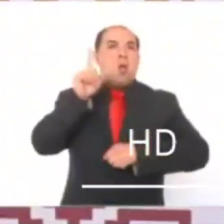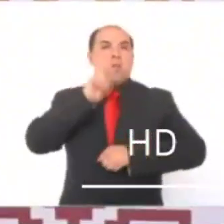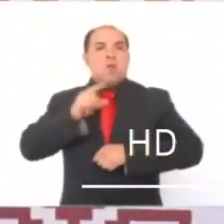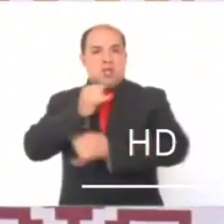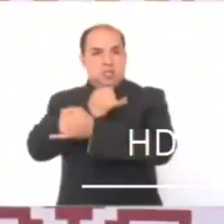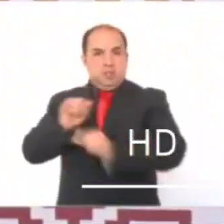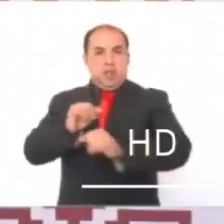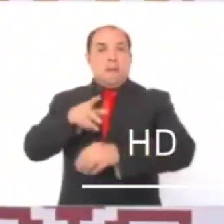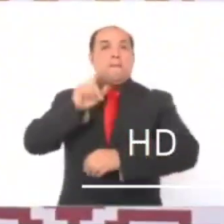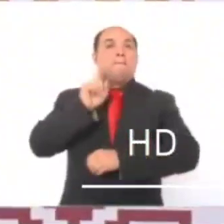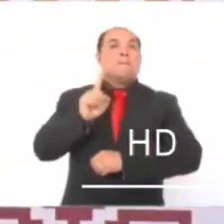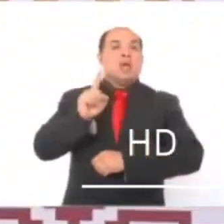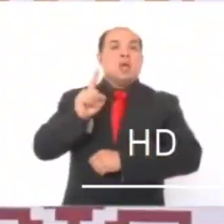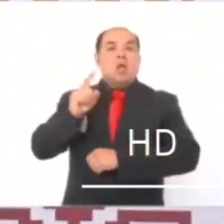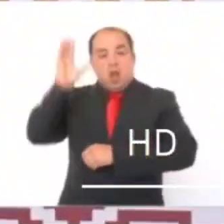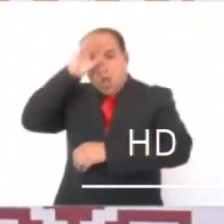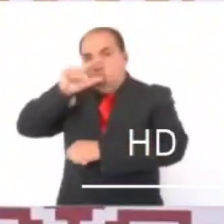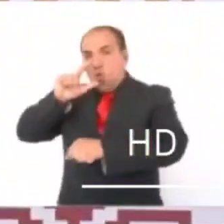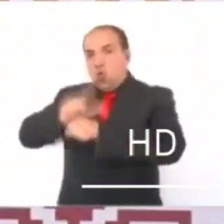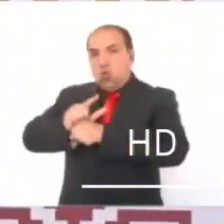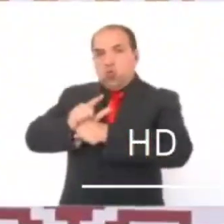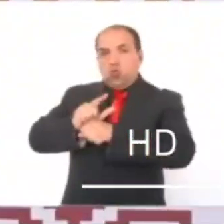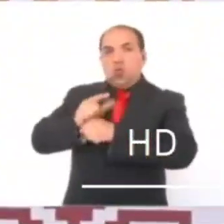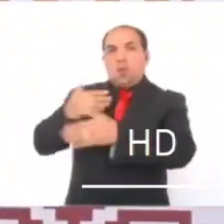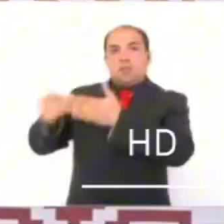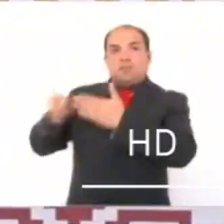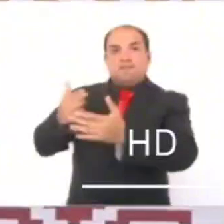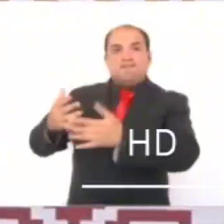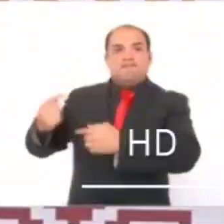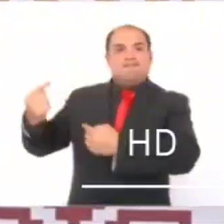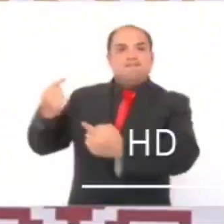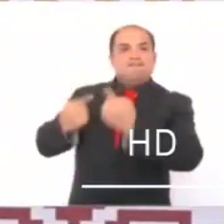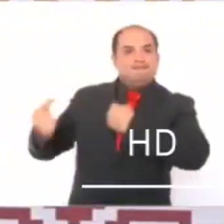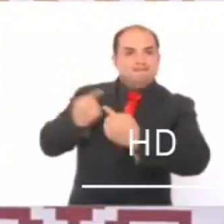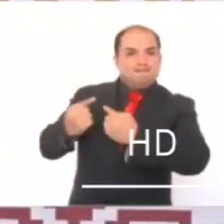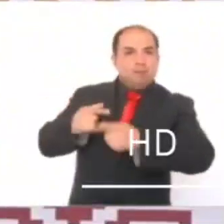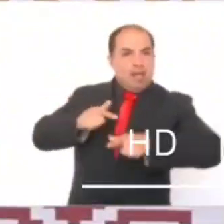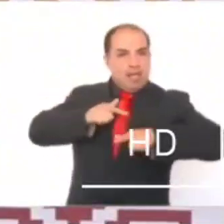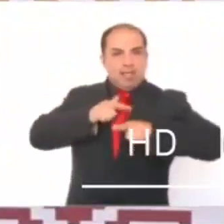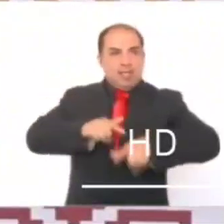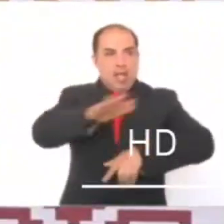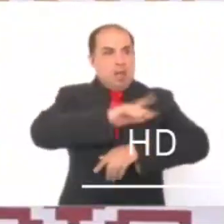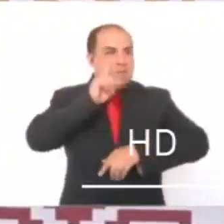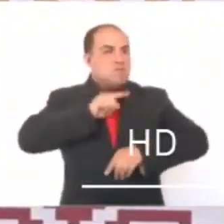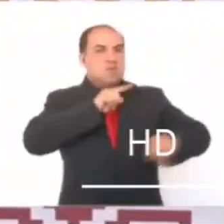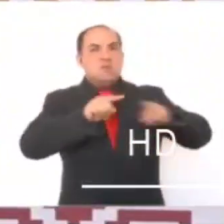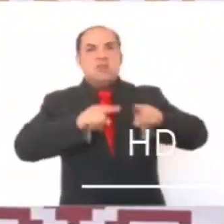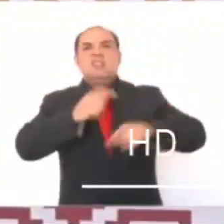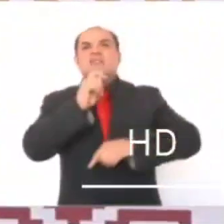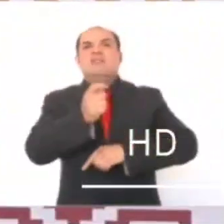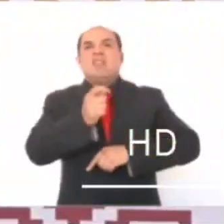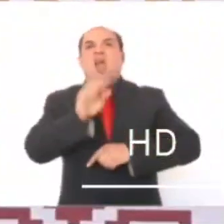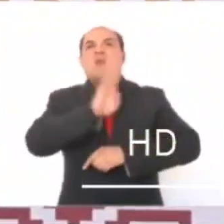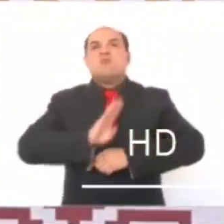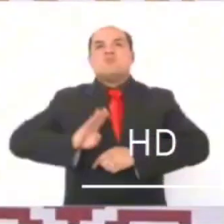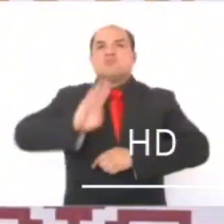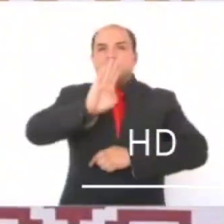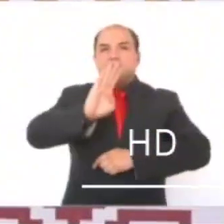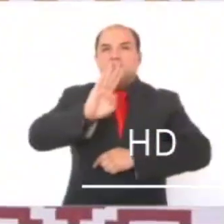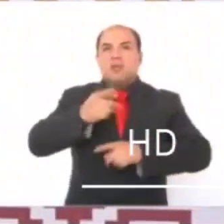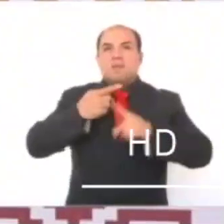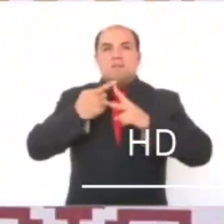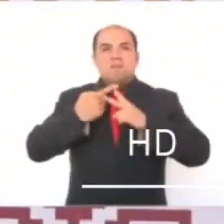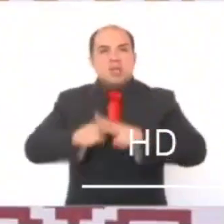la civilización occidental nos señaló y nos sigue señalando como brujas y comenzaron